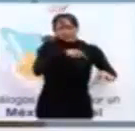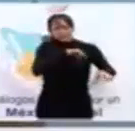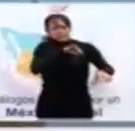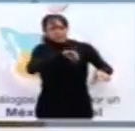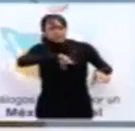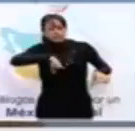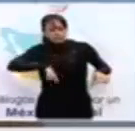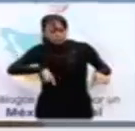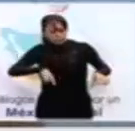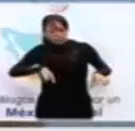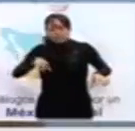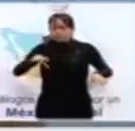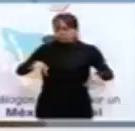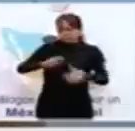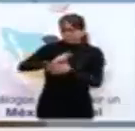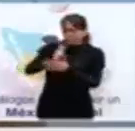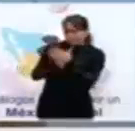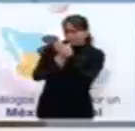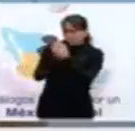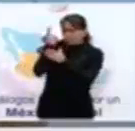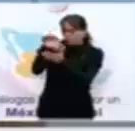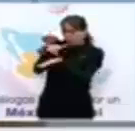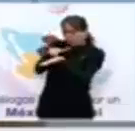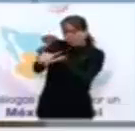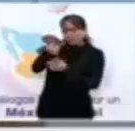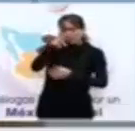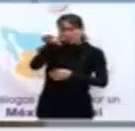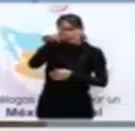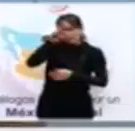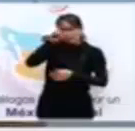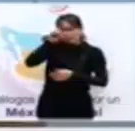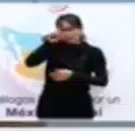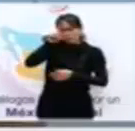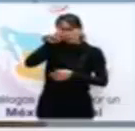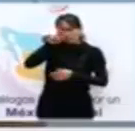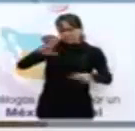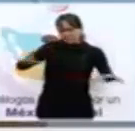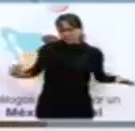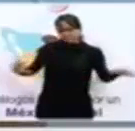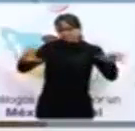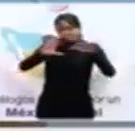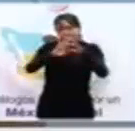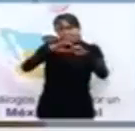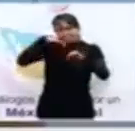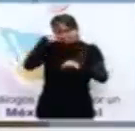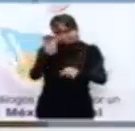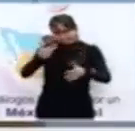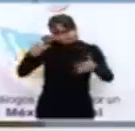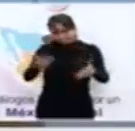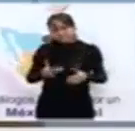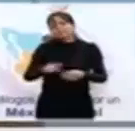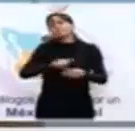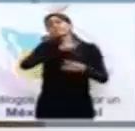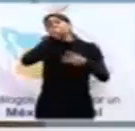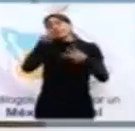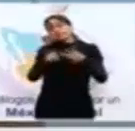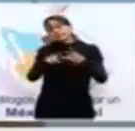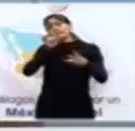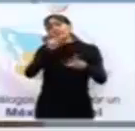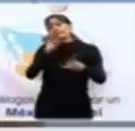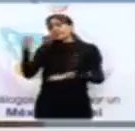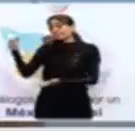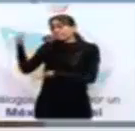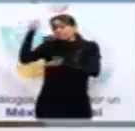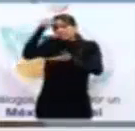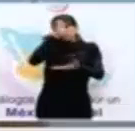ahora Prospera. El tercero es lo que apareció en el presupuesto, ¿no?, de egresos de la Federación,